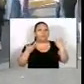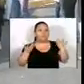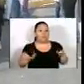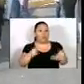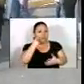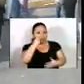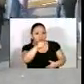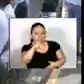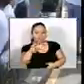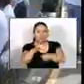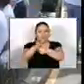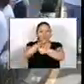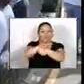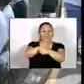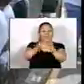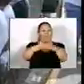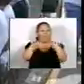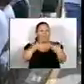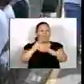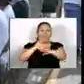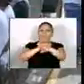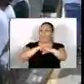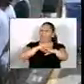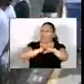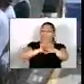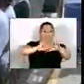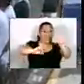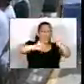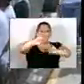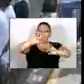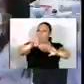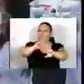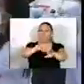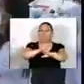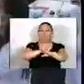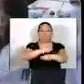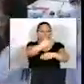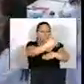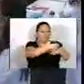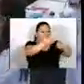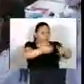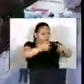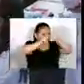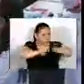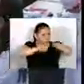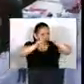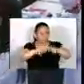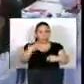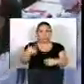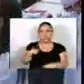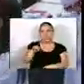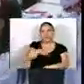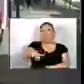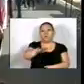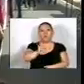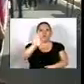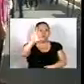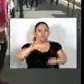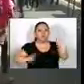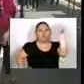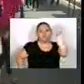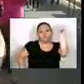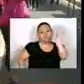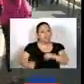-19 y evitar que el virus se siga propagando en el país. Las cabinas móviles se desplazaron a cinco puntos de la capital, en las